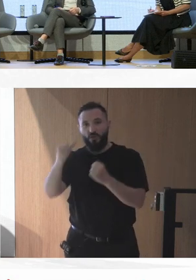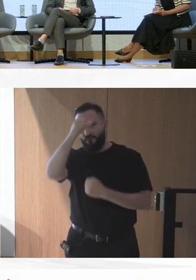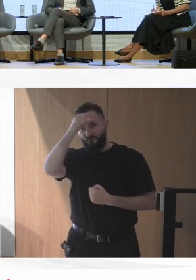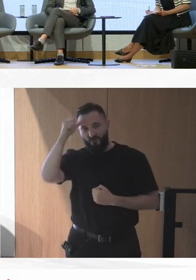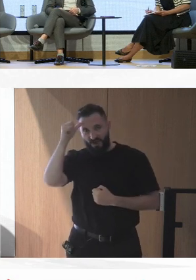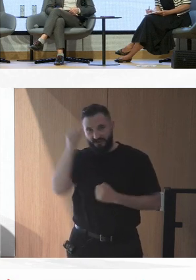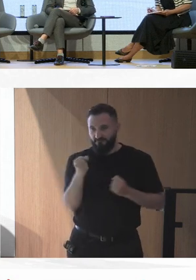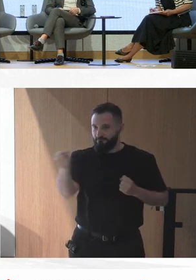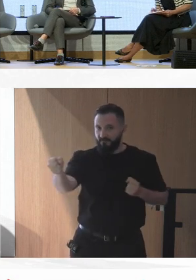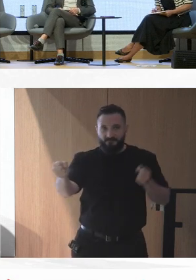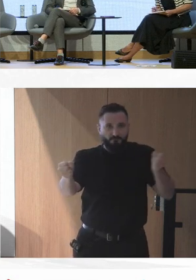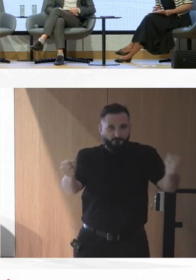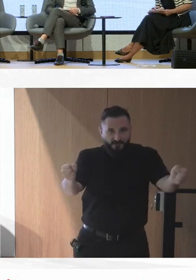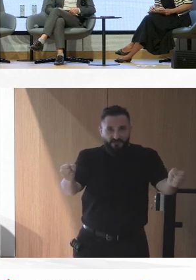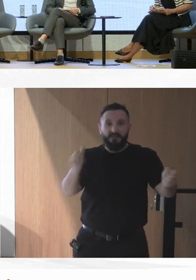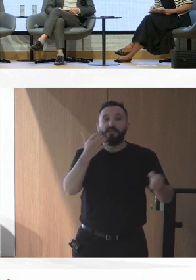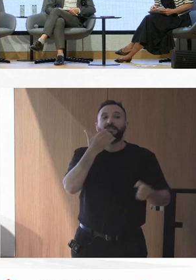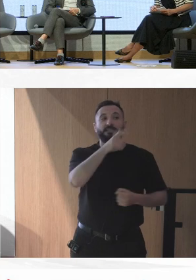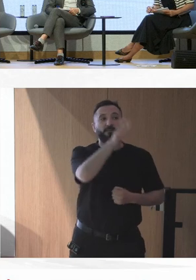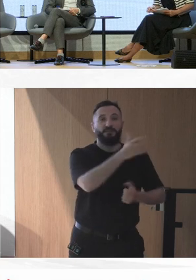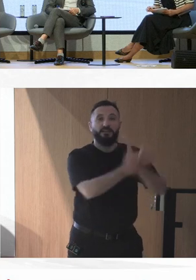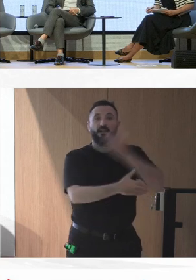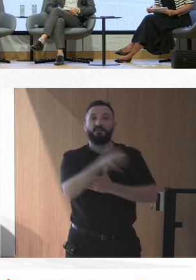uno es una persona con una discapacidad en prisión,